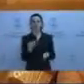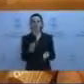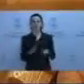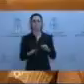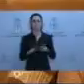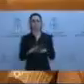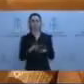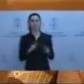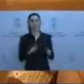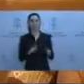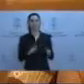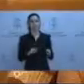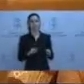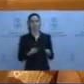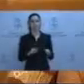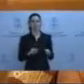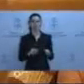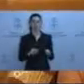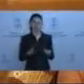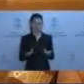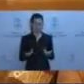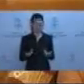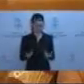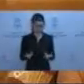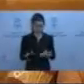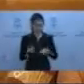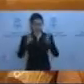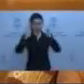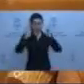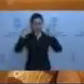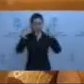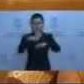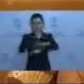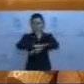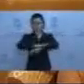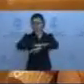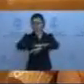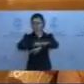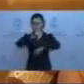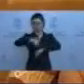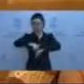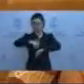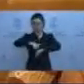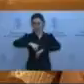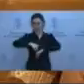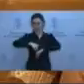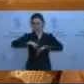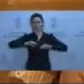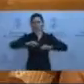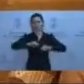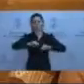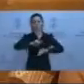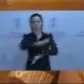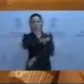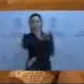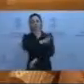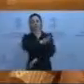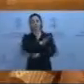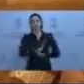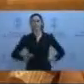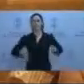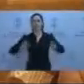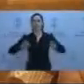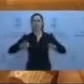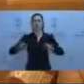dé cuenta trimestralmente al Consejo de Gobierno de este del grado de cumplimiento de este registro y al inicio de